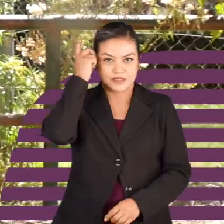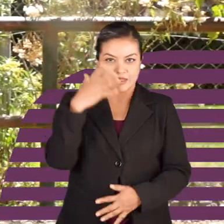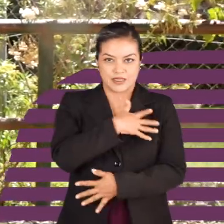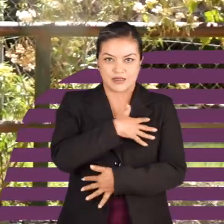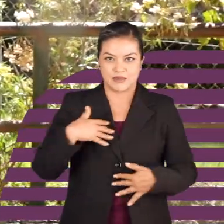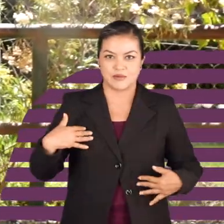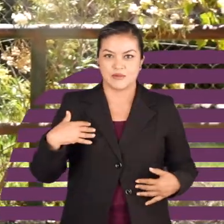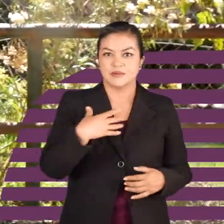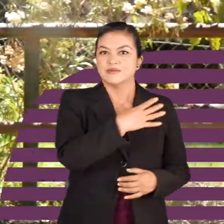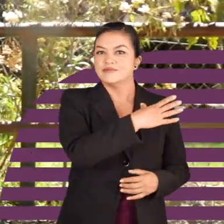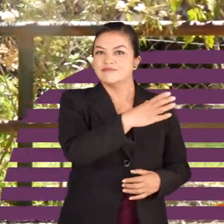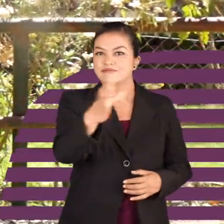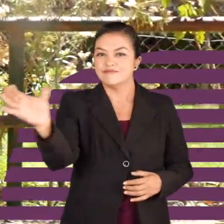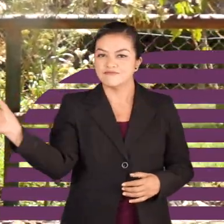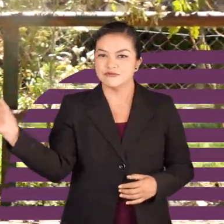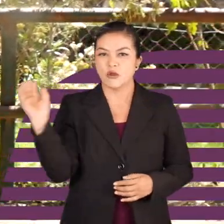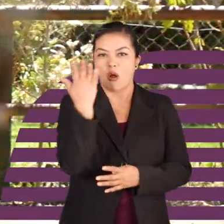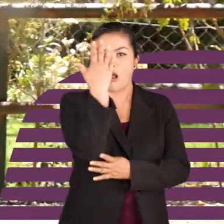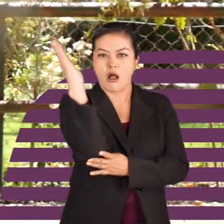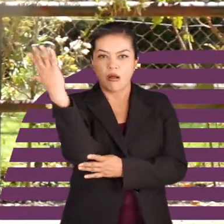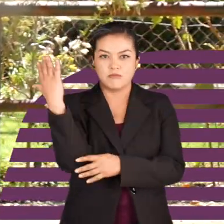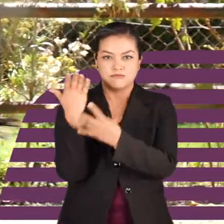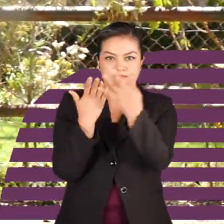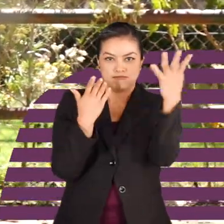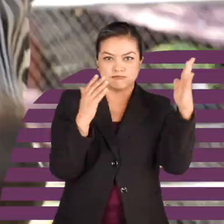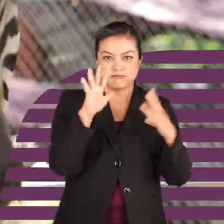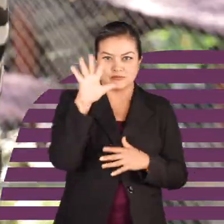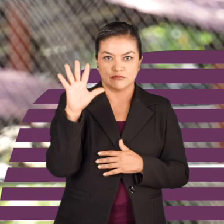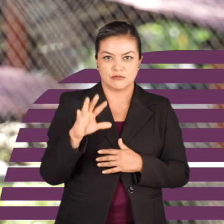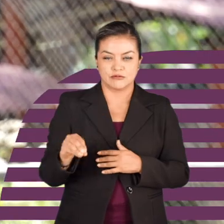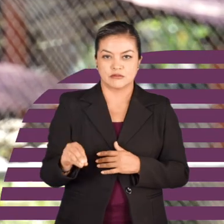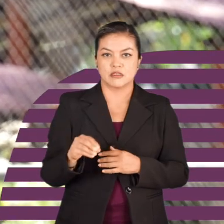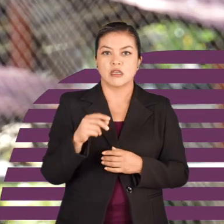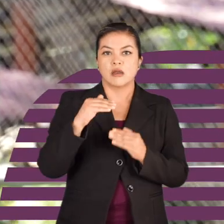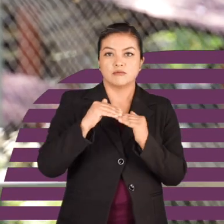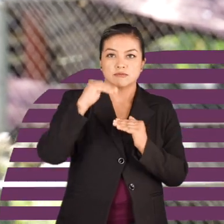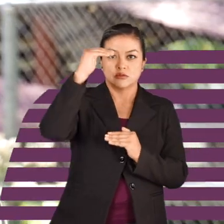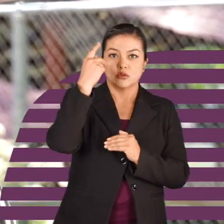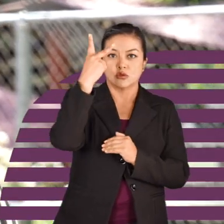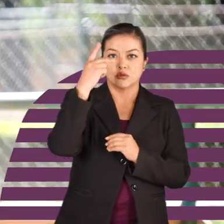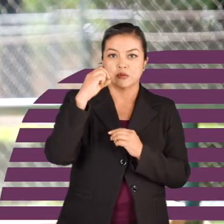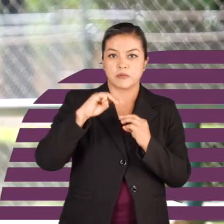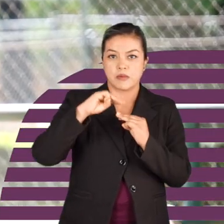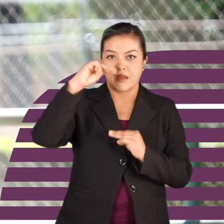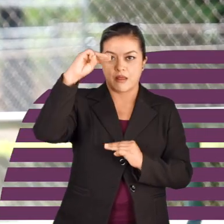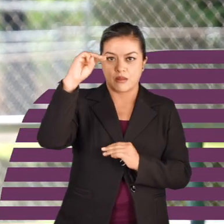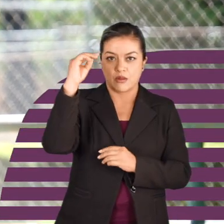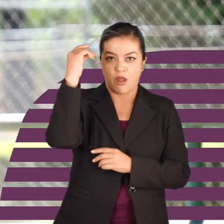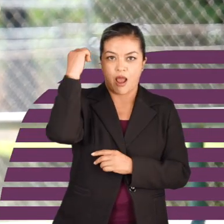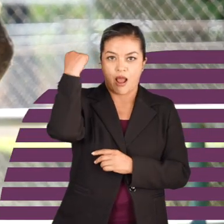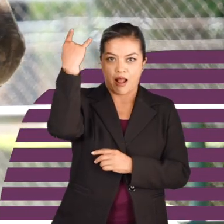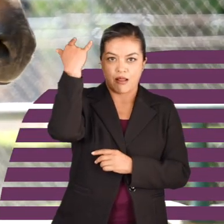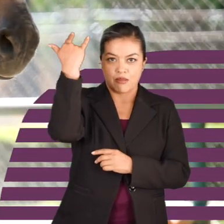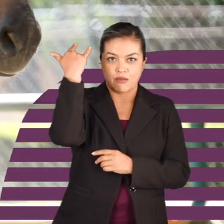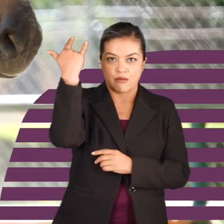cebra. Se encuentran en estepas y sabanas abiertas o arboladas. Son herbívoras y llegan a medir hasta 2 metros de altura con